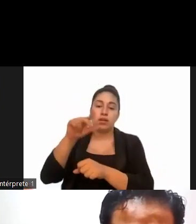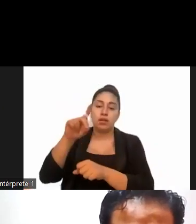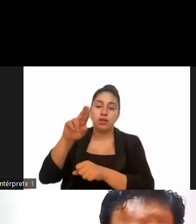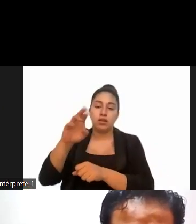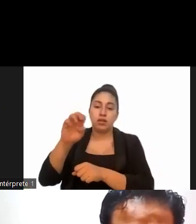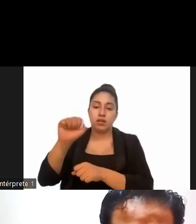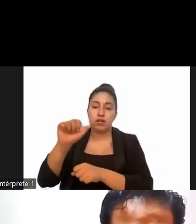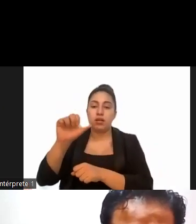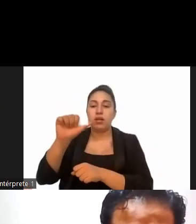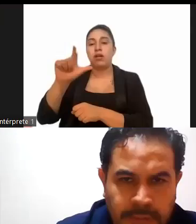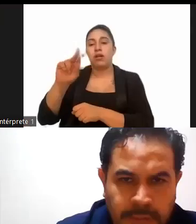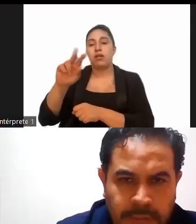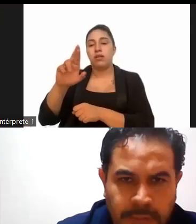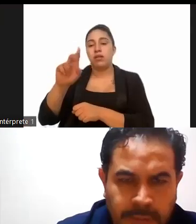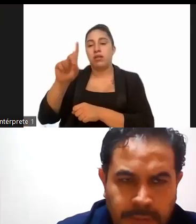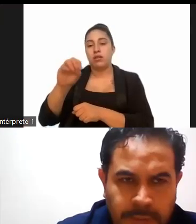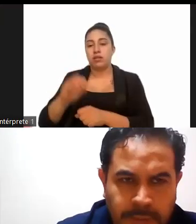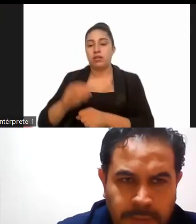Rodríguez.